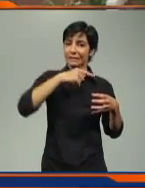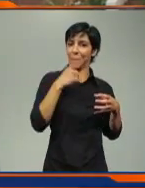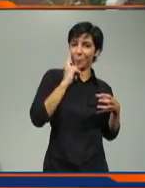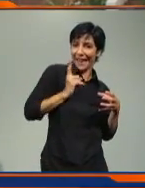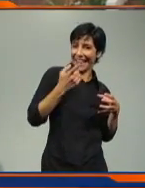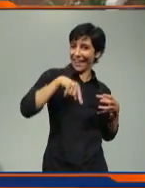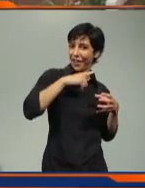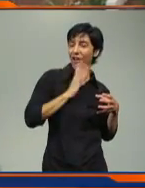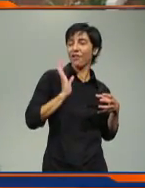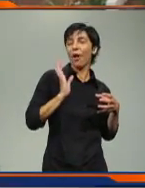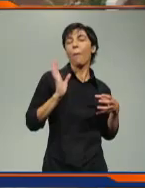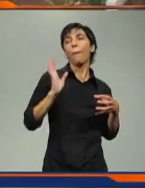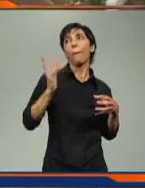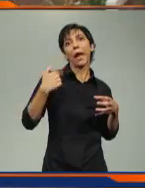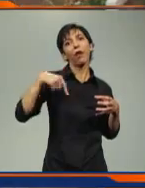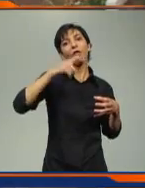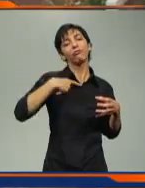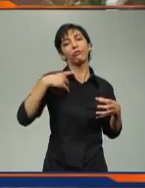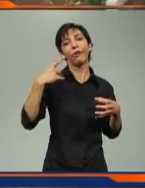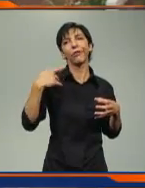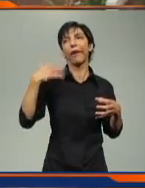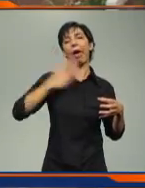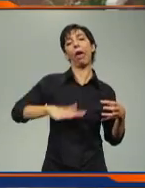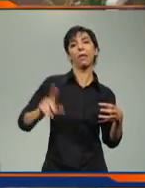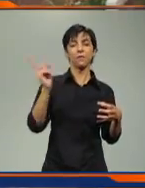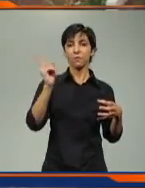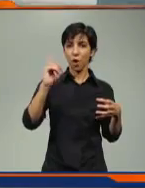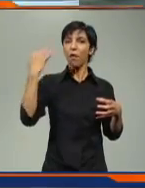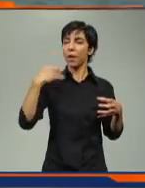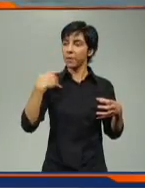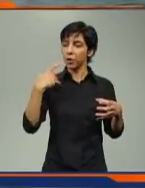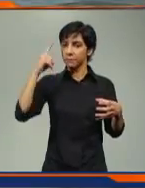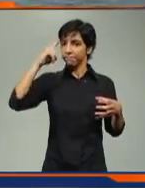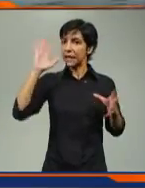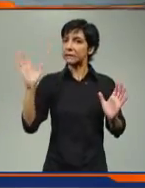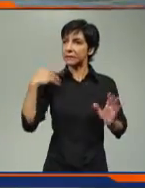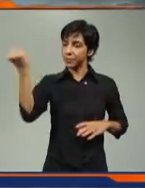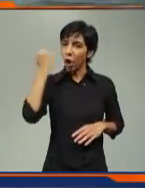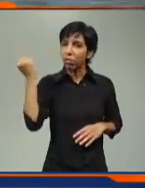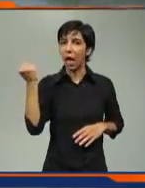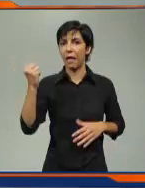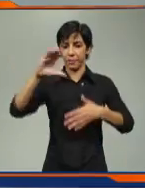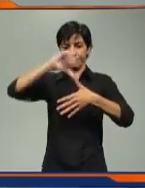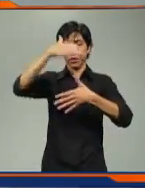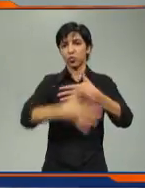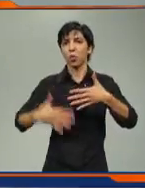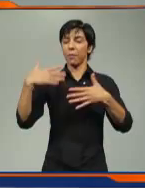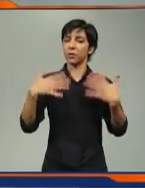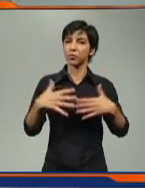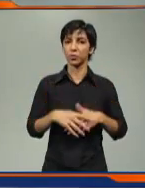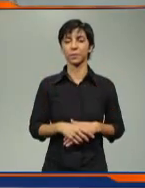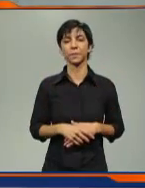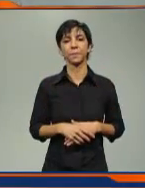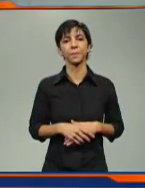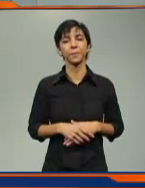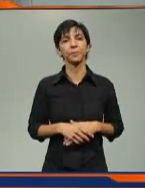viceversa. Acá no hay que descuidarse nunca, si bien es una competencia a nivel sudamericano. A nivel técnico hemos mejorado mucho, hemos acoplado mucho la embarcación